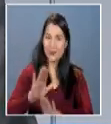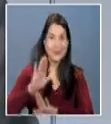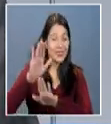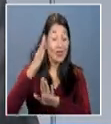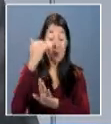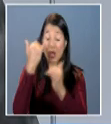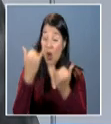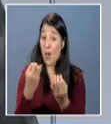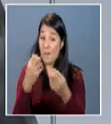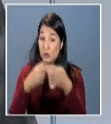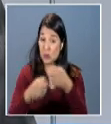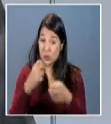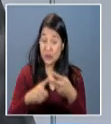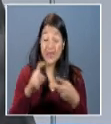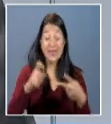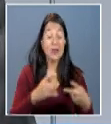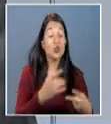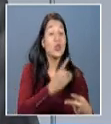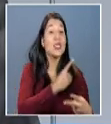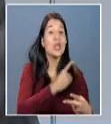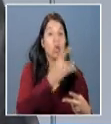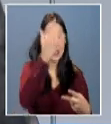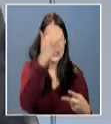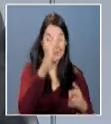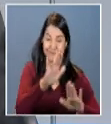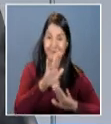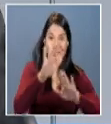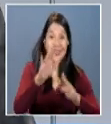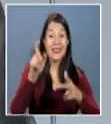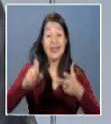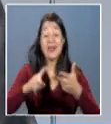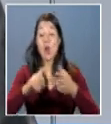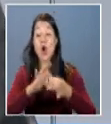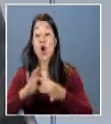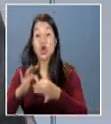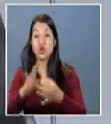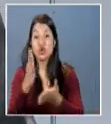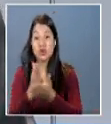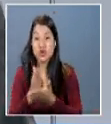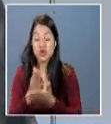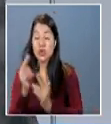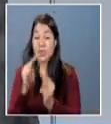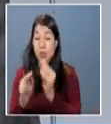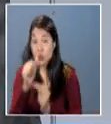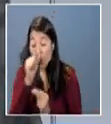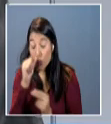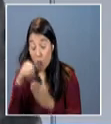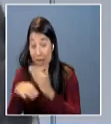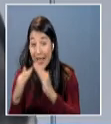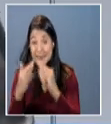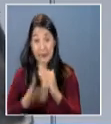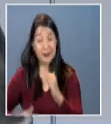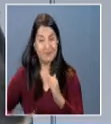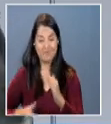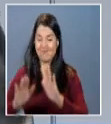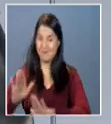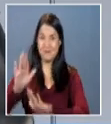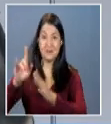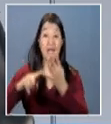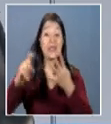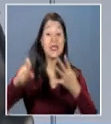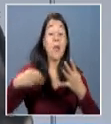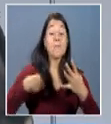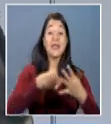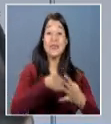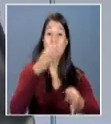gravísima, ¿verdad? Necesitamos un director de inteligencia de lujo, necesitamos un coordinador de la lucha contra las drogas en la Casa Presidencial de lujo, necesitamos un ministro de Justicia